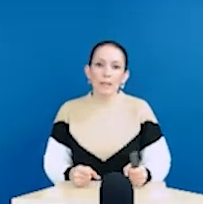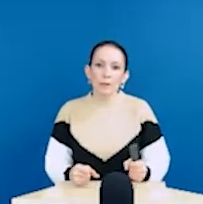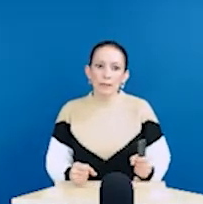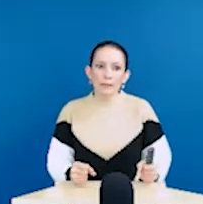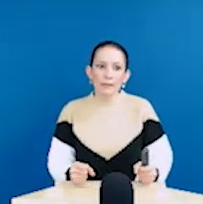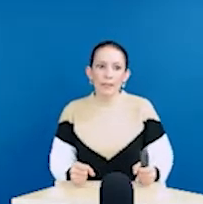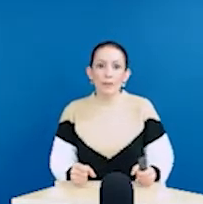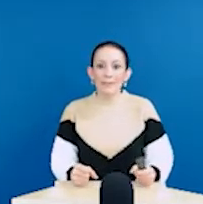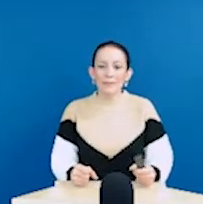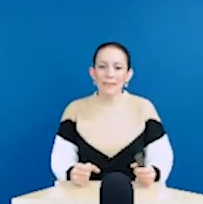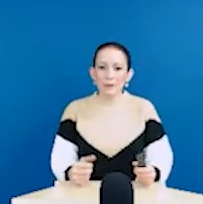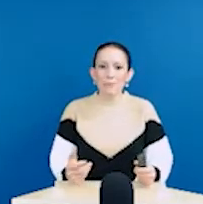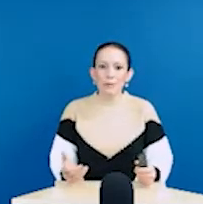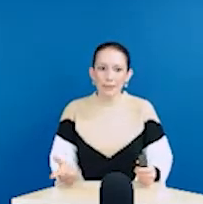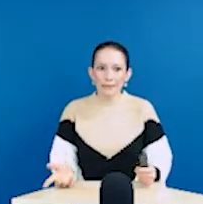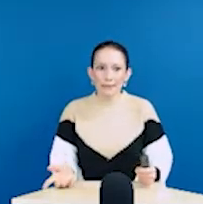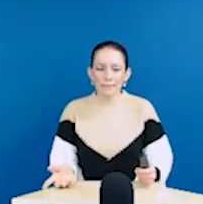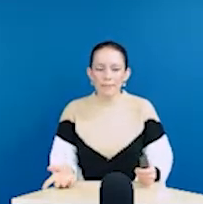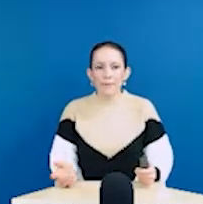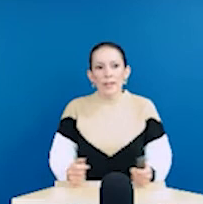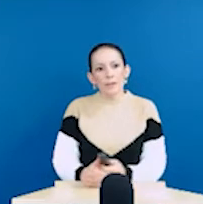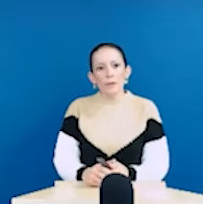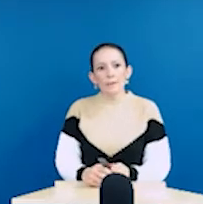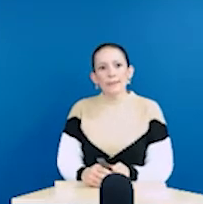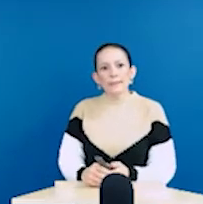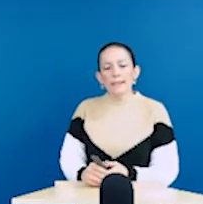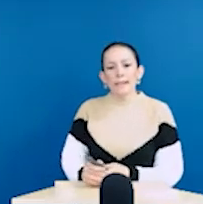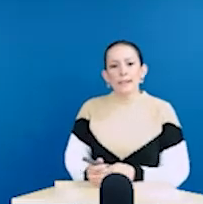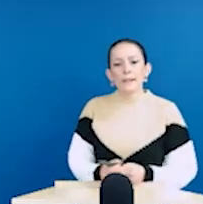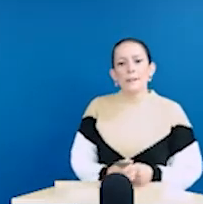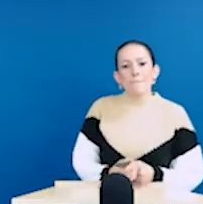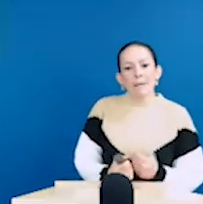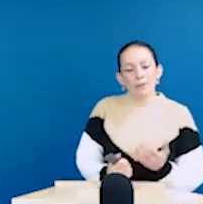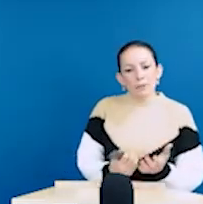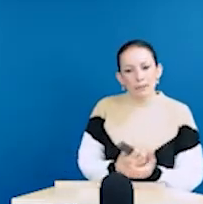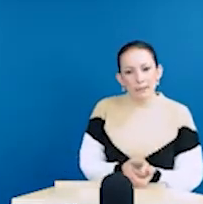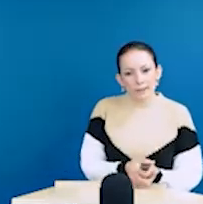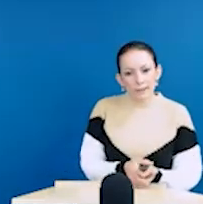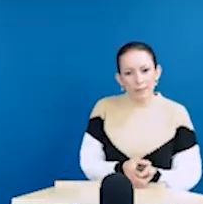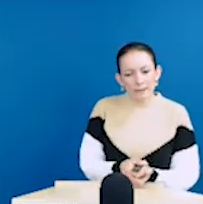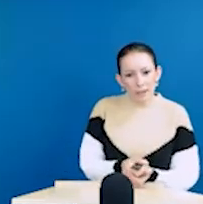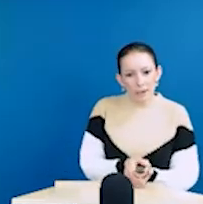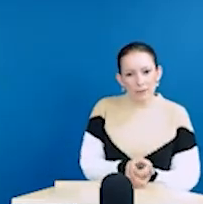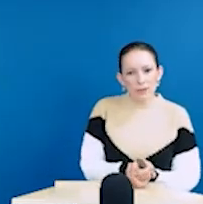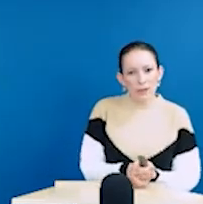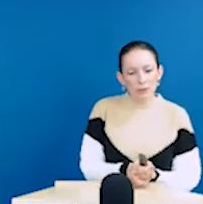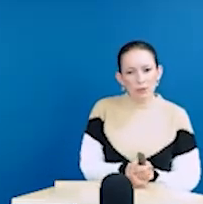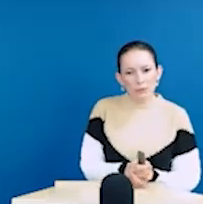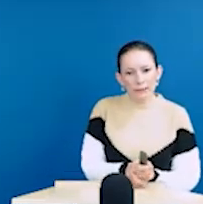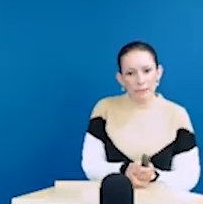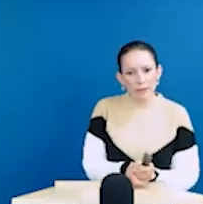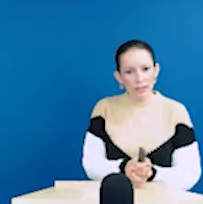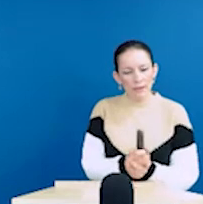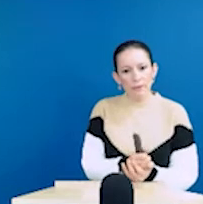al pasar por el torrente sanguíneo hacen un daño importante. Entonces, estos catéteres implantados que